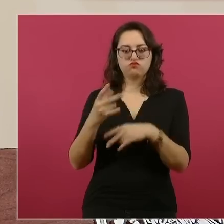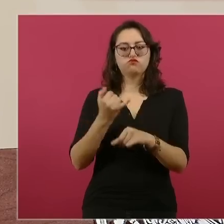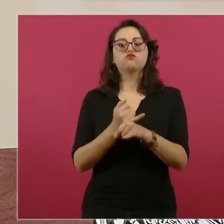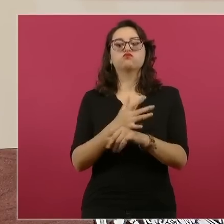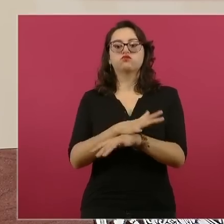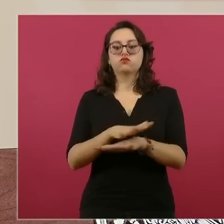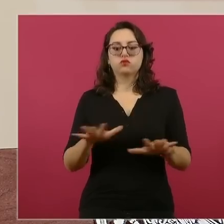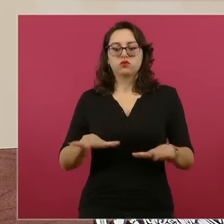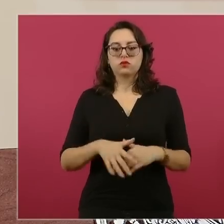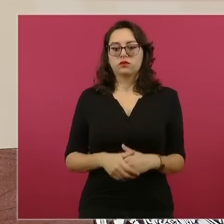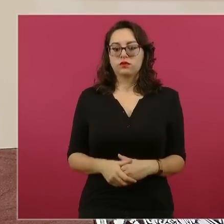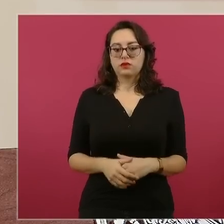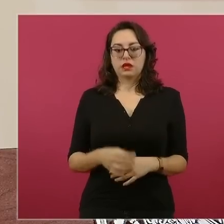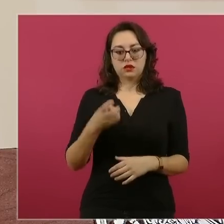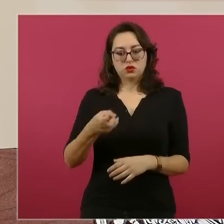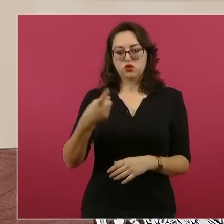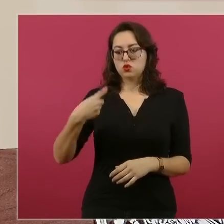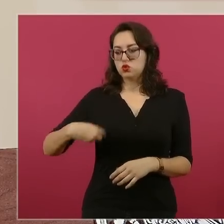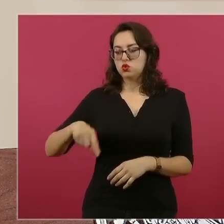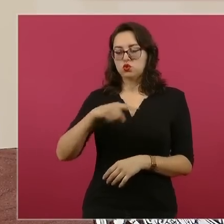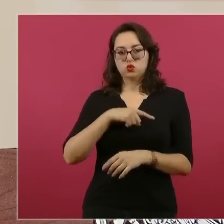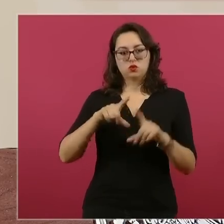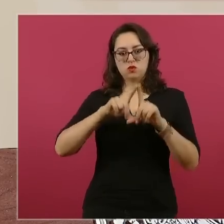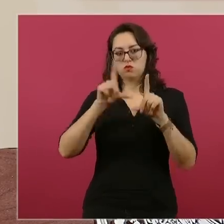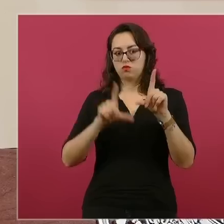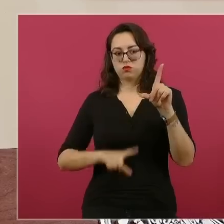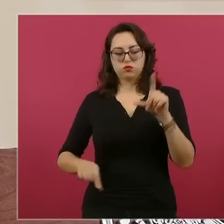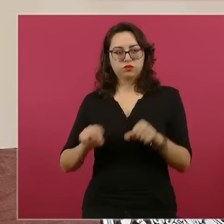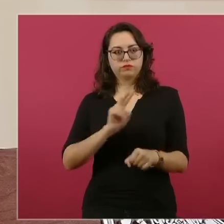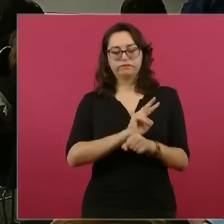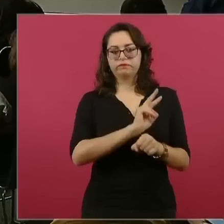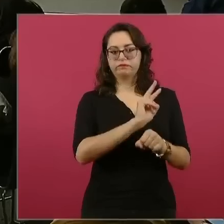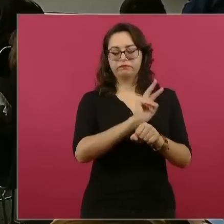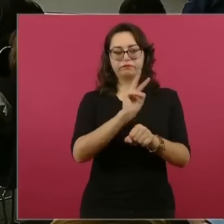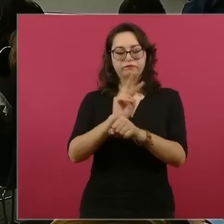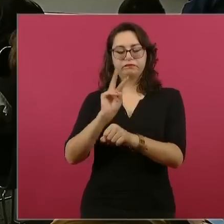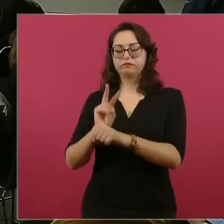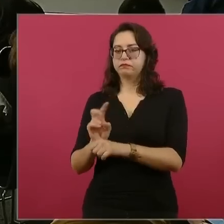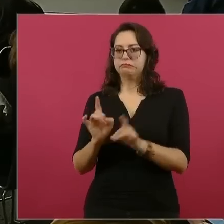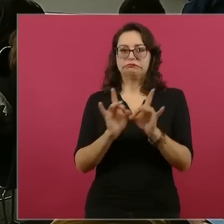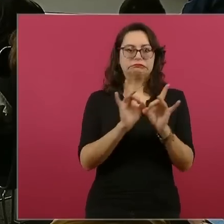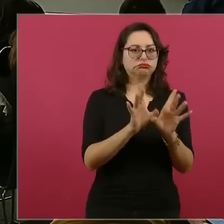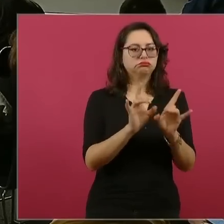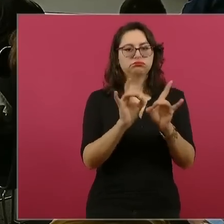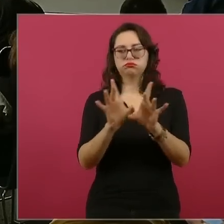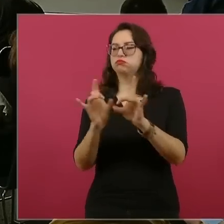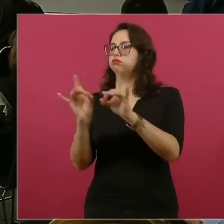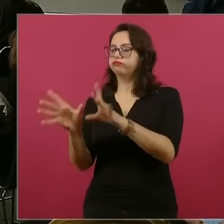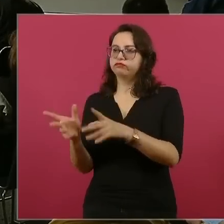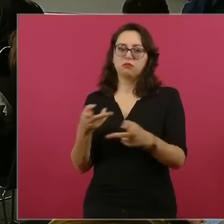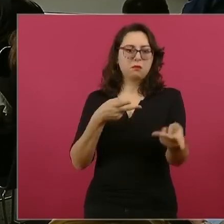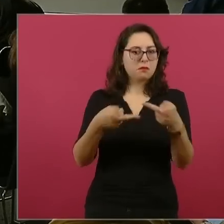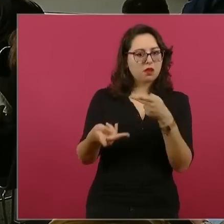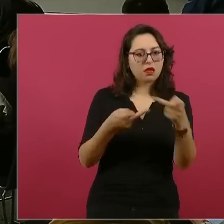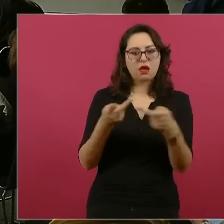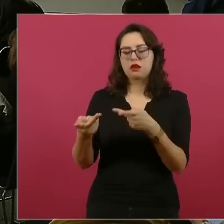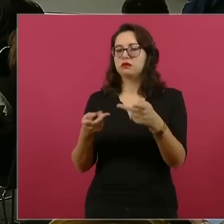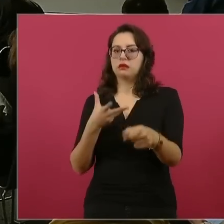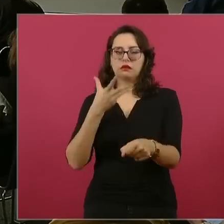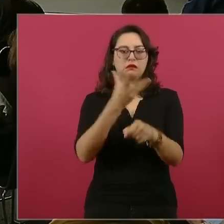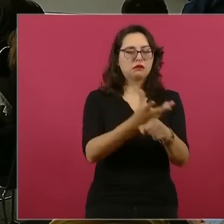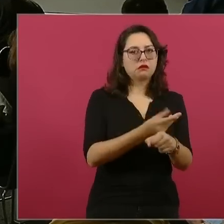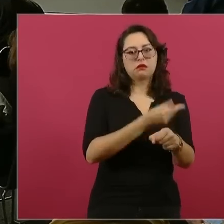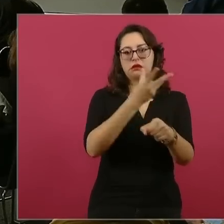sabemos qué está pasando en todo el país y tomamos medidas y tenemos acciones que